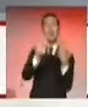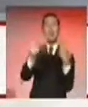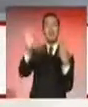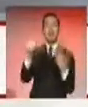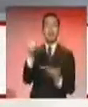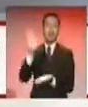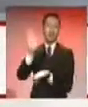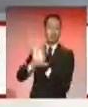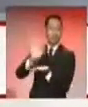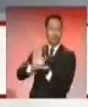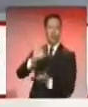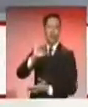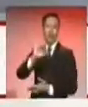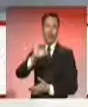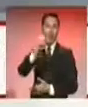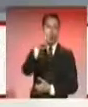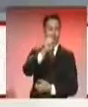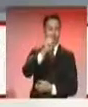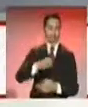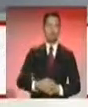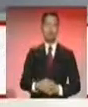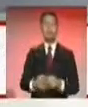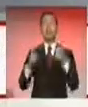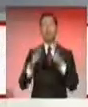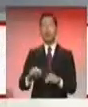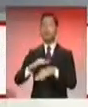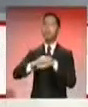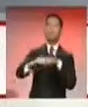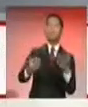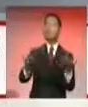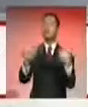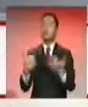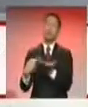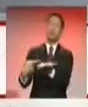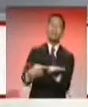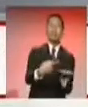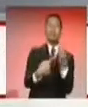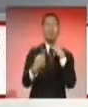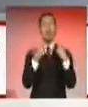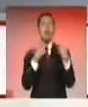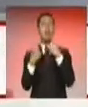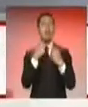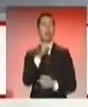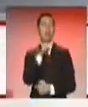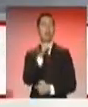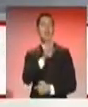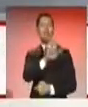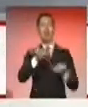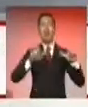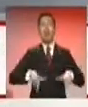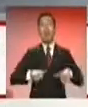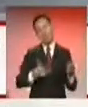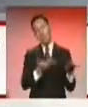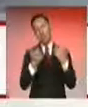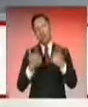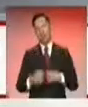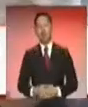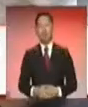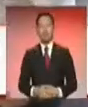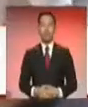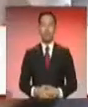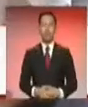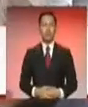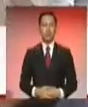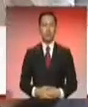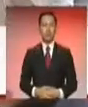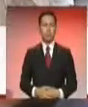Ecuatoriano de Seguridad Social, IES. Además, invitaron a una mesa de diálogo al presidente de la República, Lenín Moreno. La